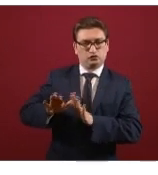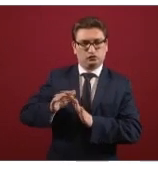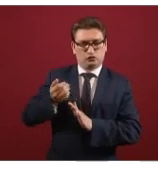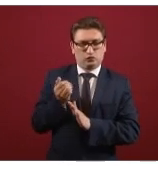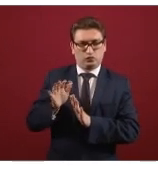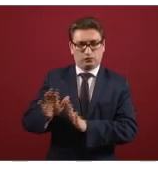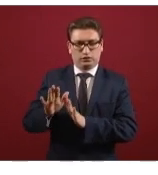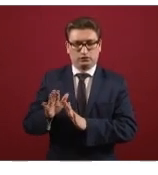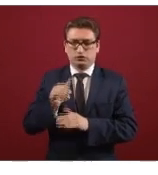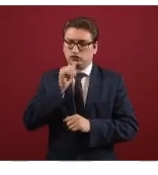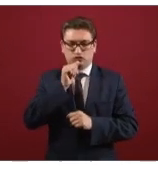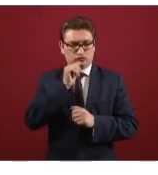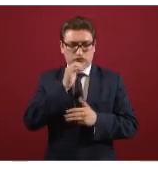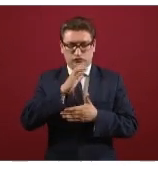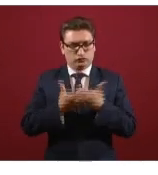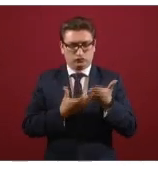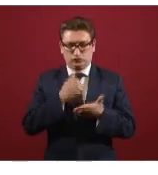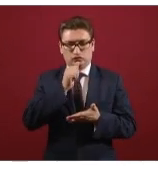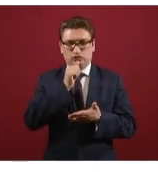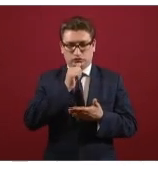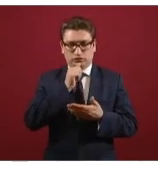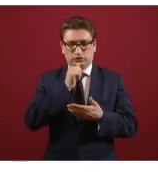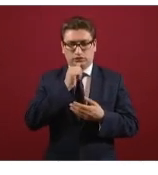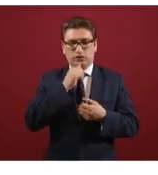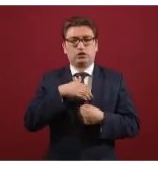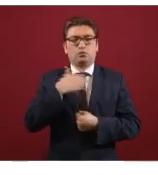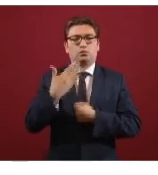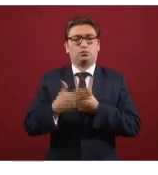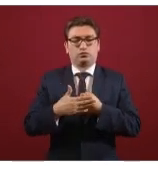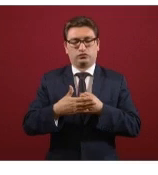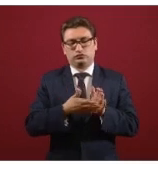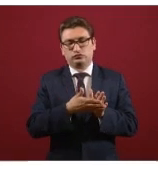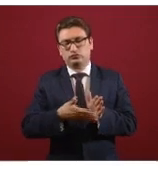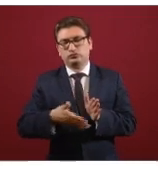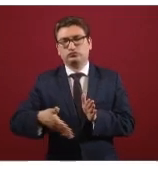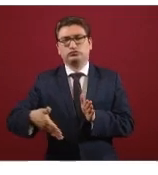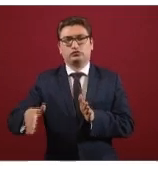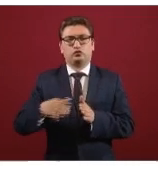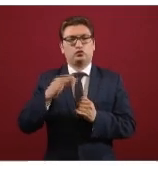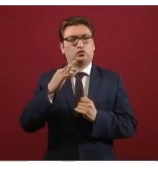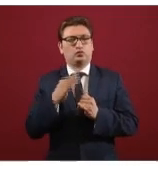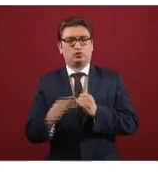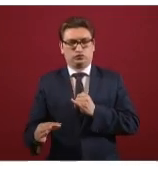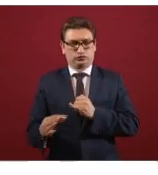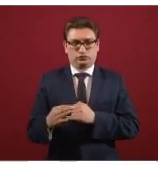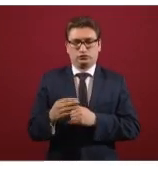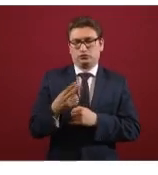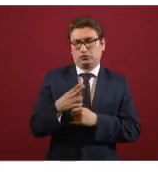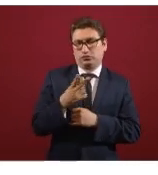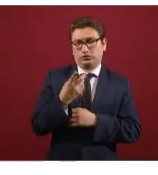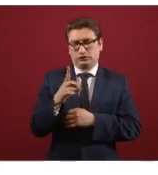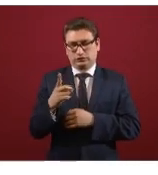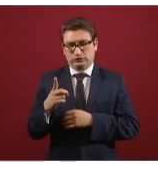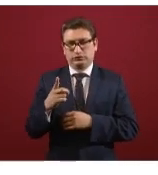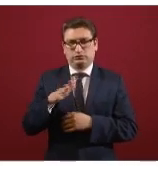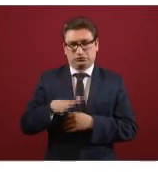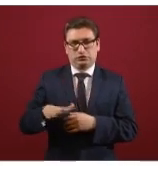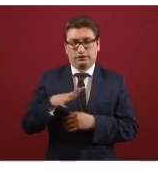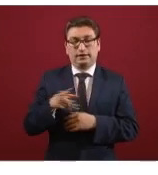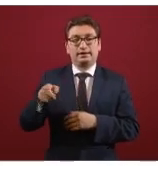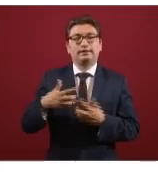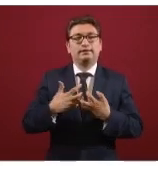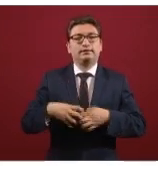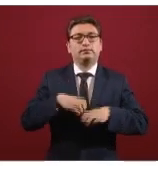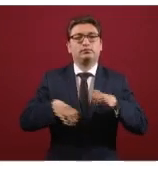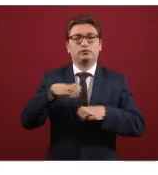y eso lo vamos a sacar para finales de este año y será para puras empresas nacionales